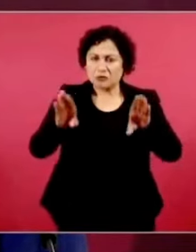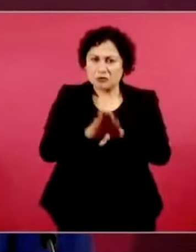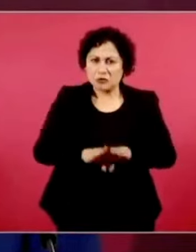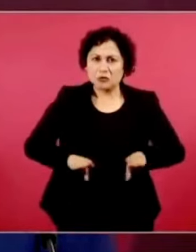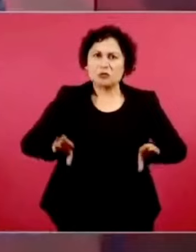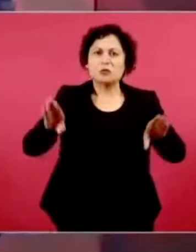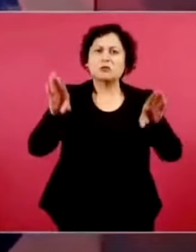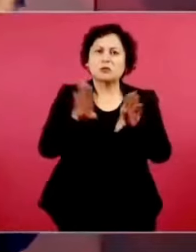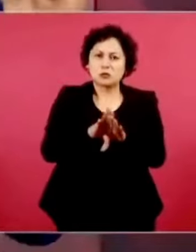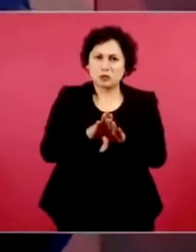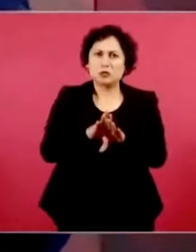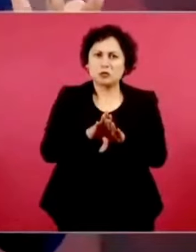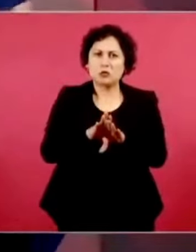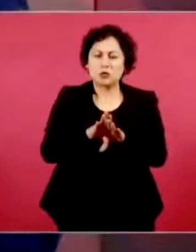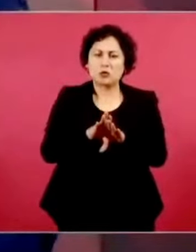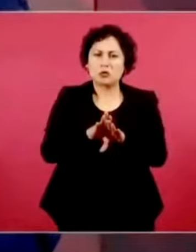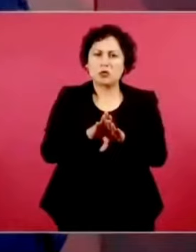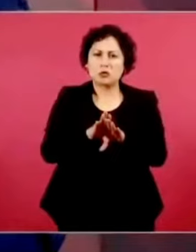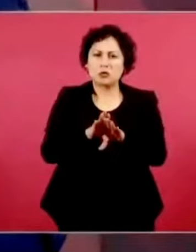darle contenido a esto.